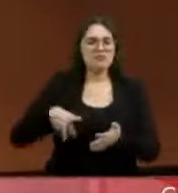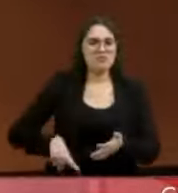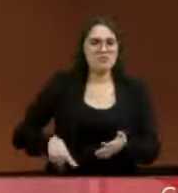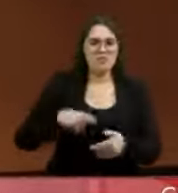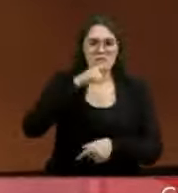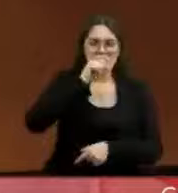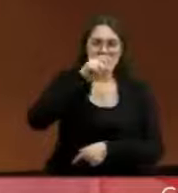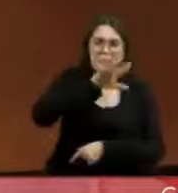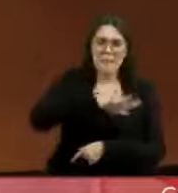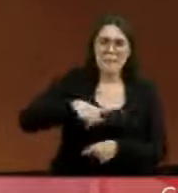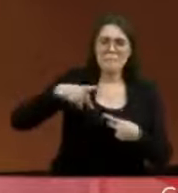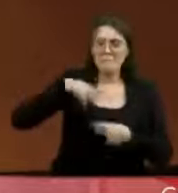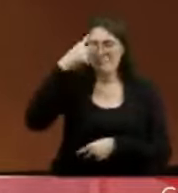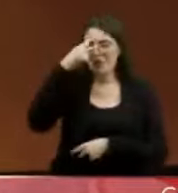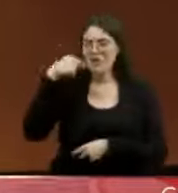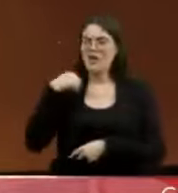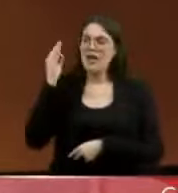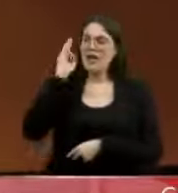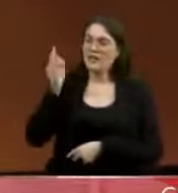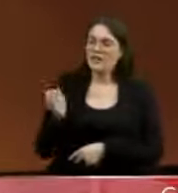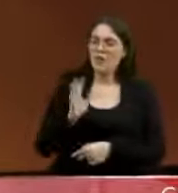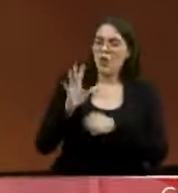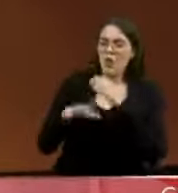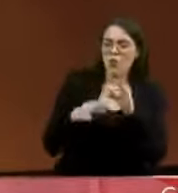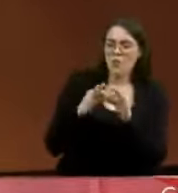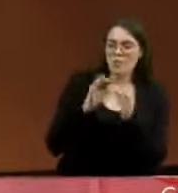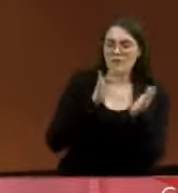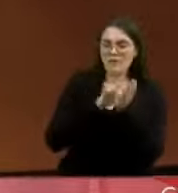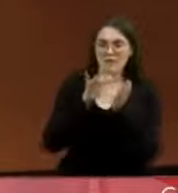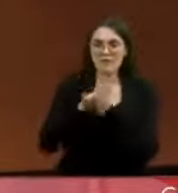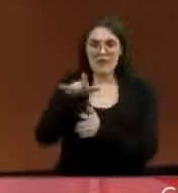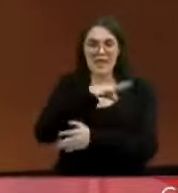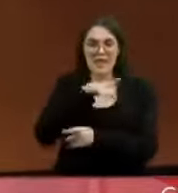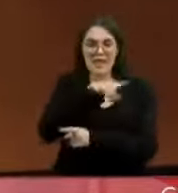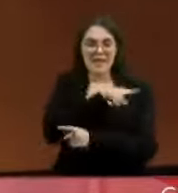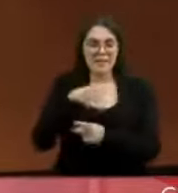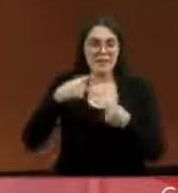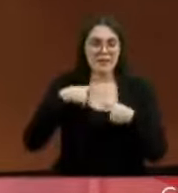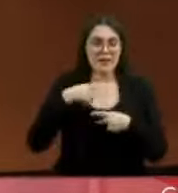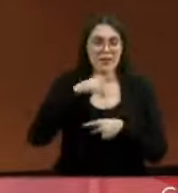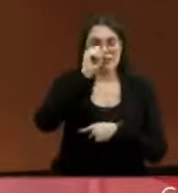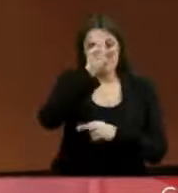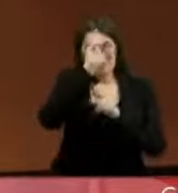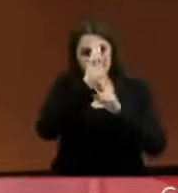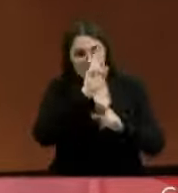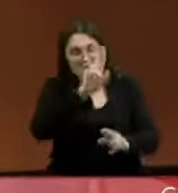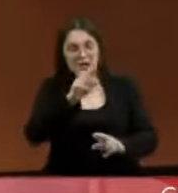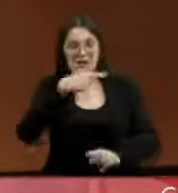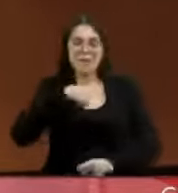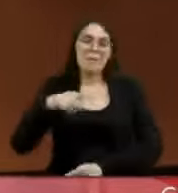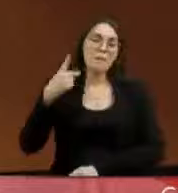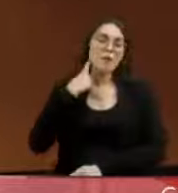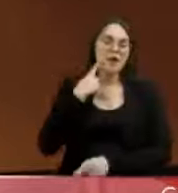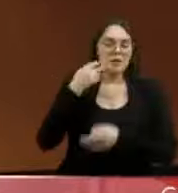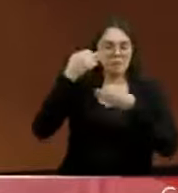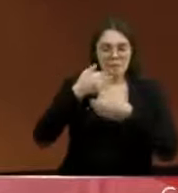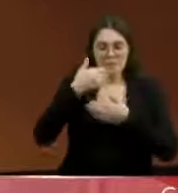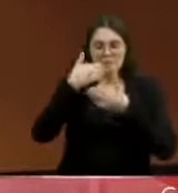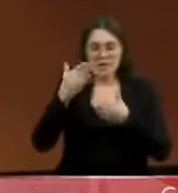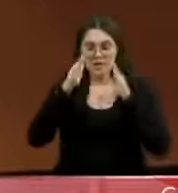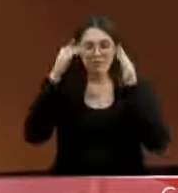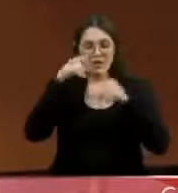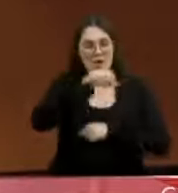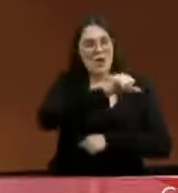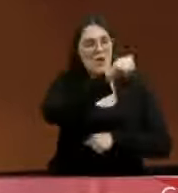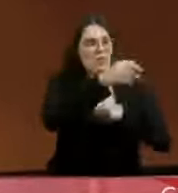México, porque estamos honrando la palabra, porque estamos haciendo política y no politiquería. Y lo